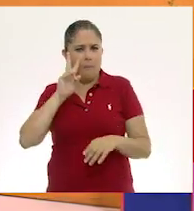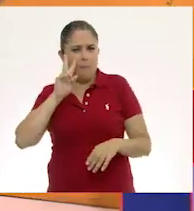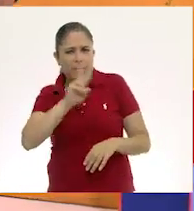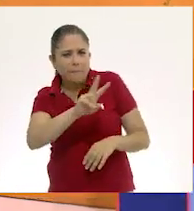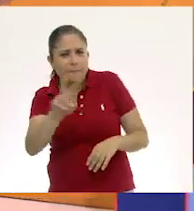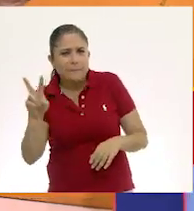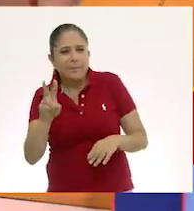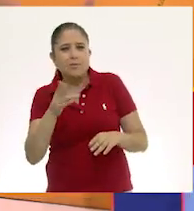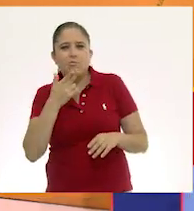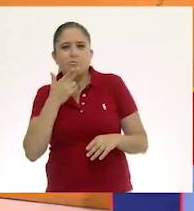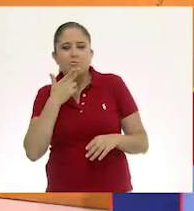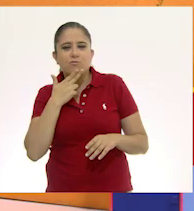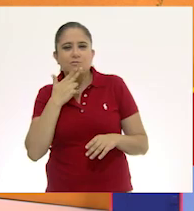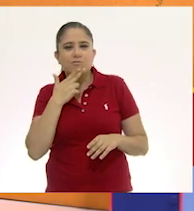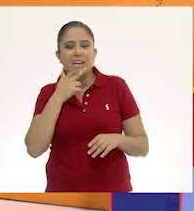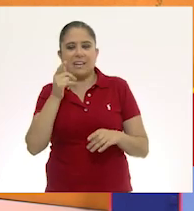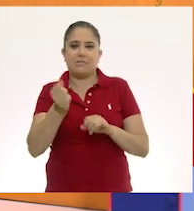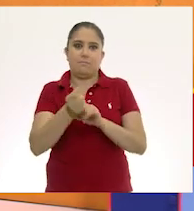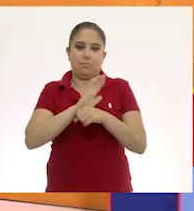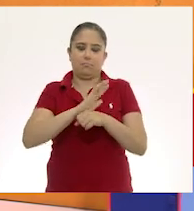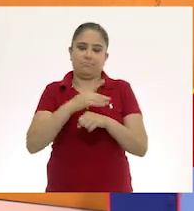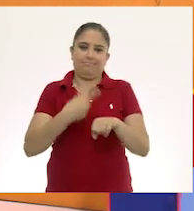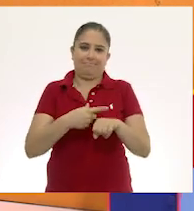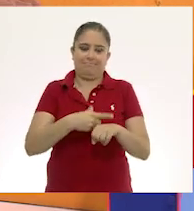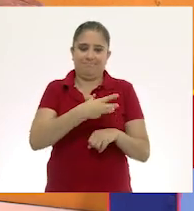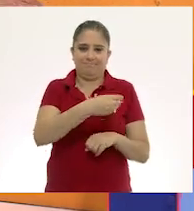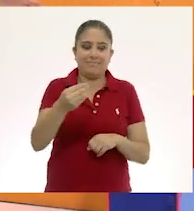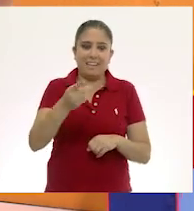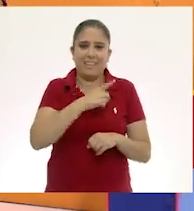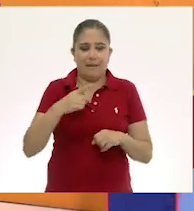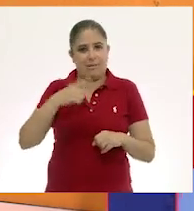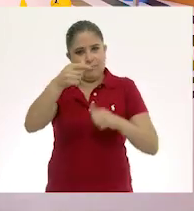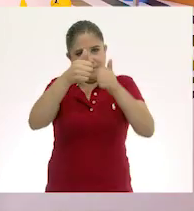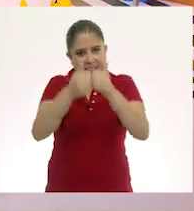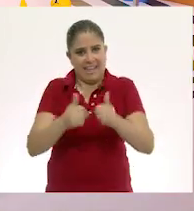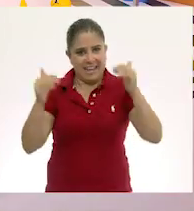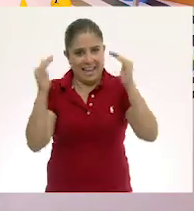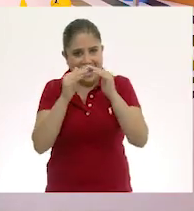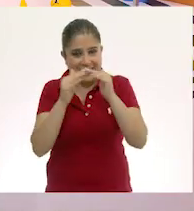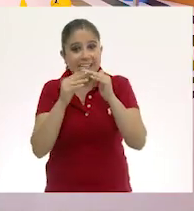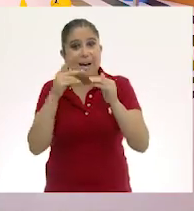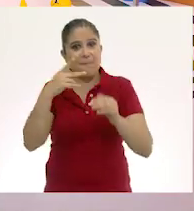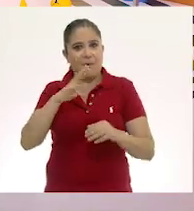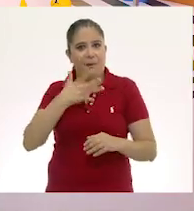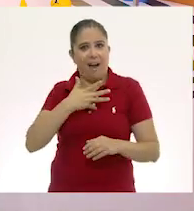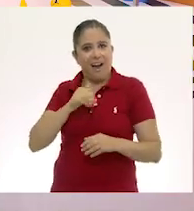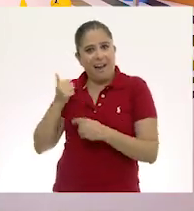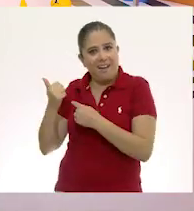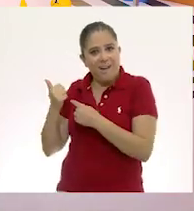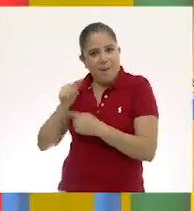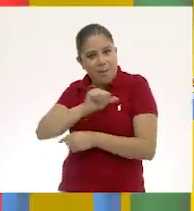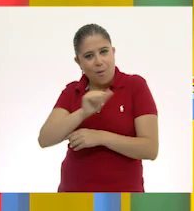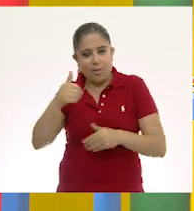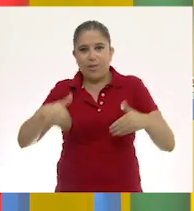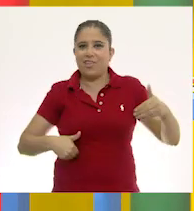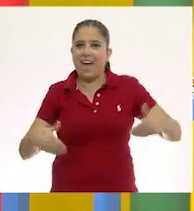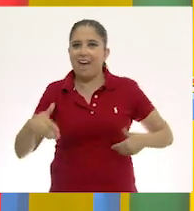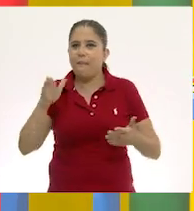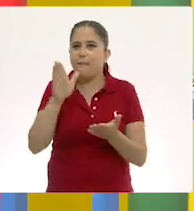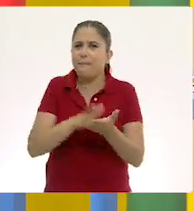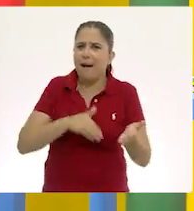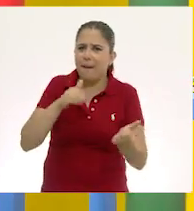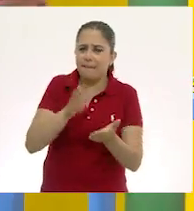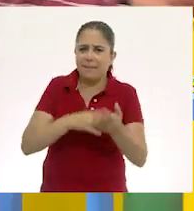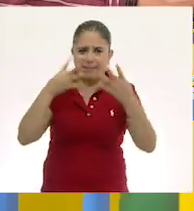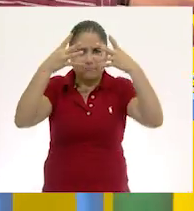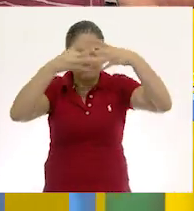para poder utilizarlo en la pandemia, ya en su casa. Están encerraditos, pero tienen otro recurso. Es decir, teatro de papel. ¿Qué claro, te parece? Tanto